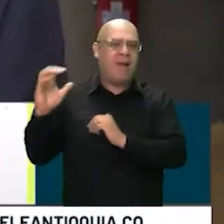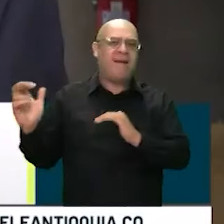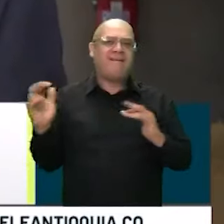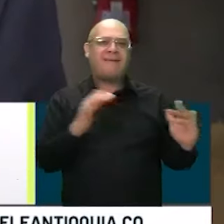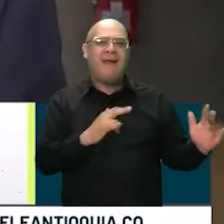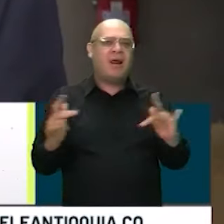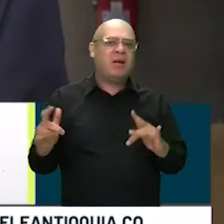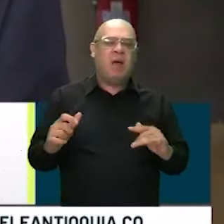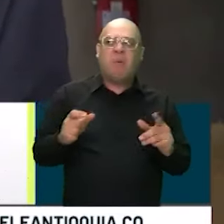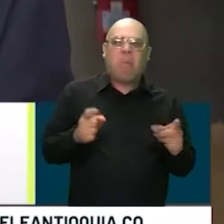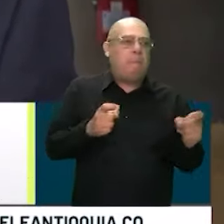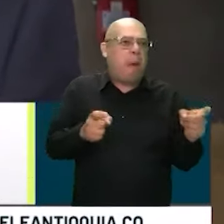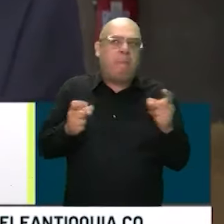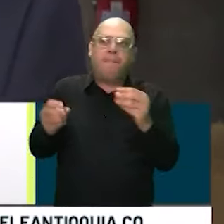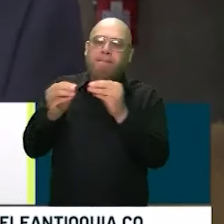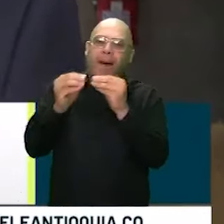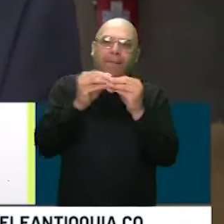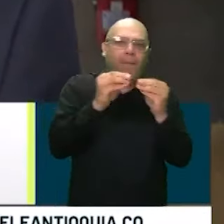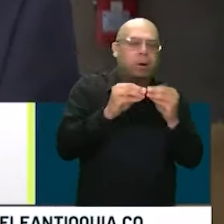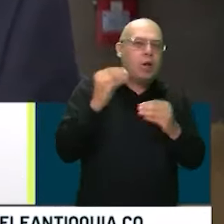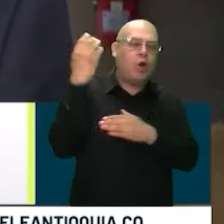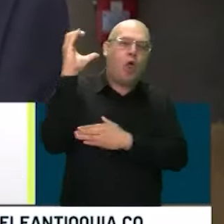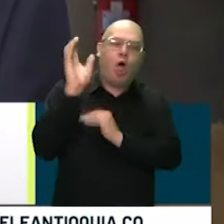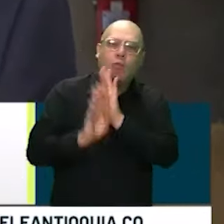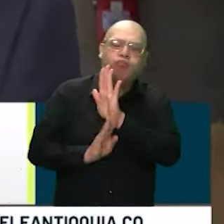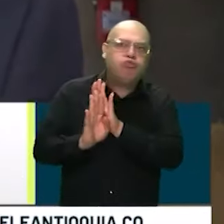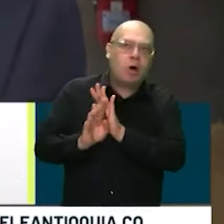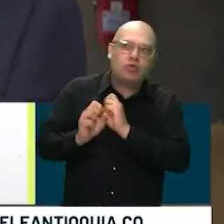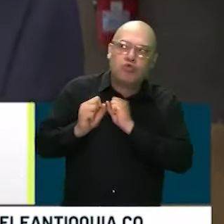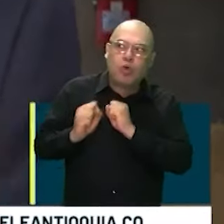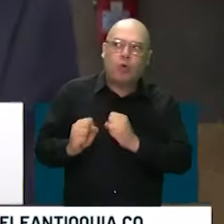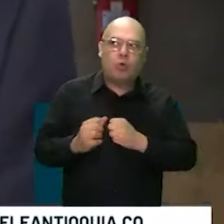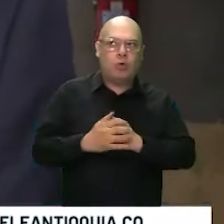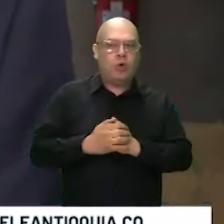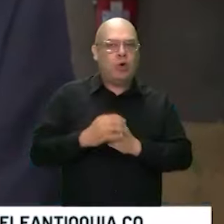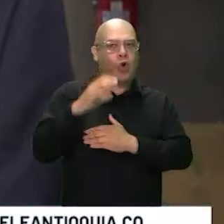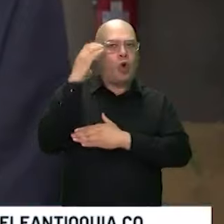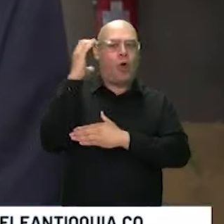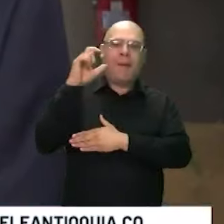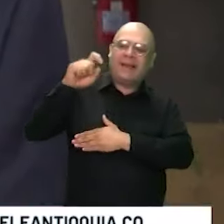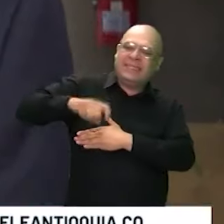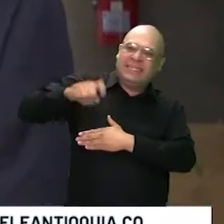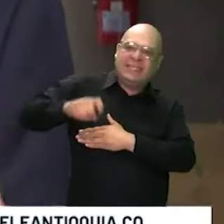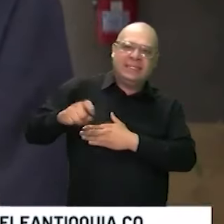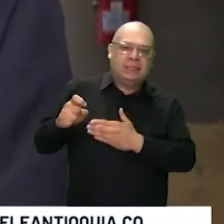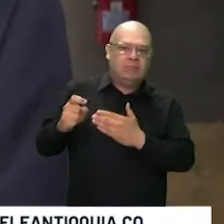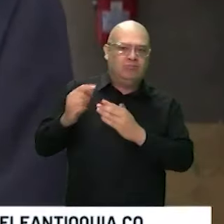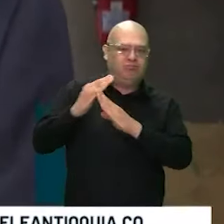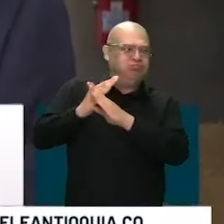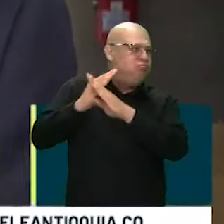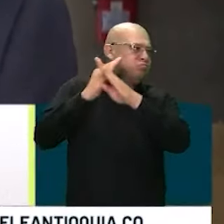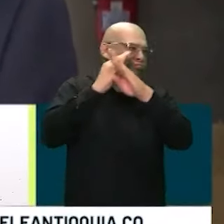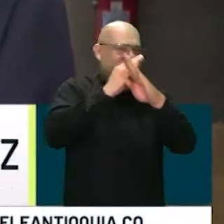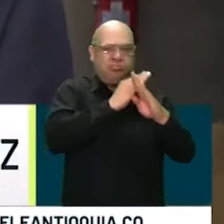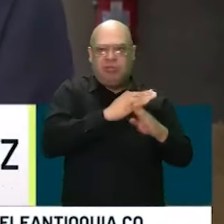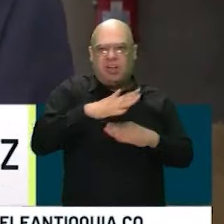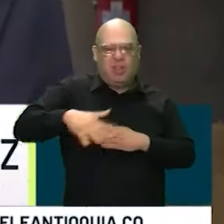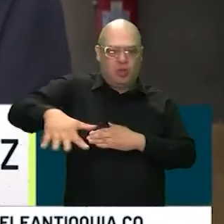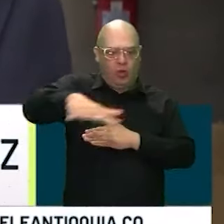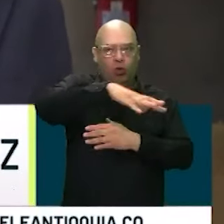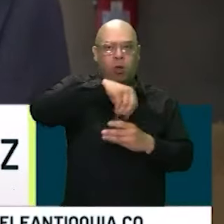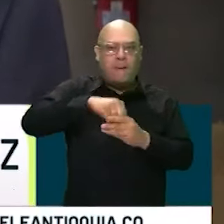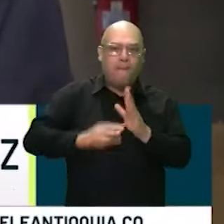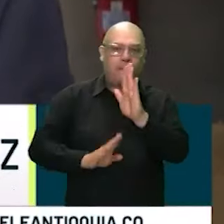que nunca en la historia de Colombia. Colombia necesita generar unas condiciones de seguridad para realmente tener ese avance en